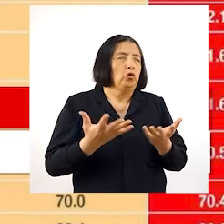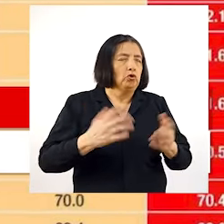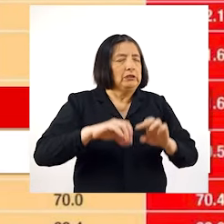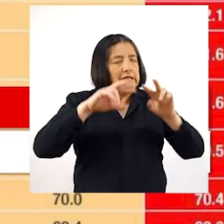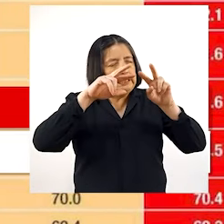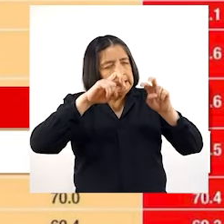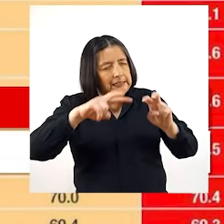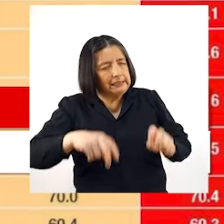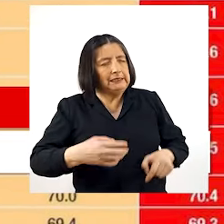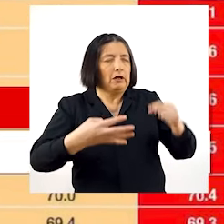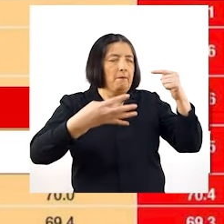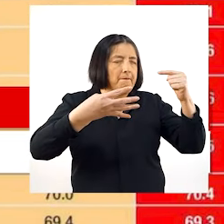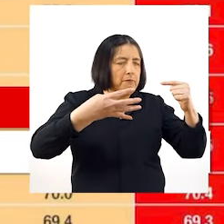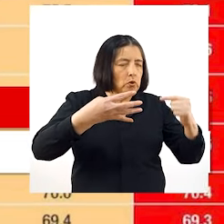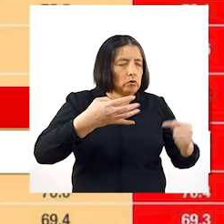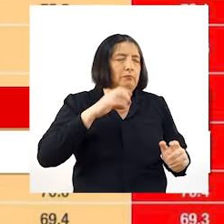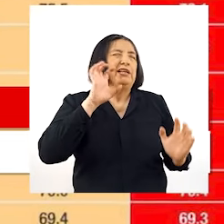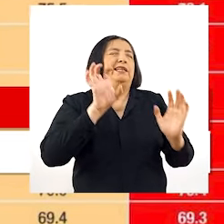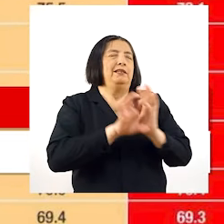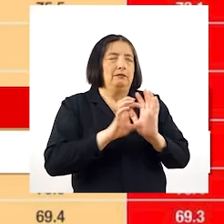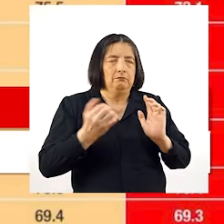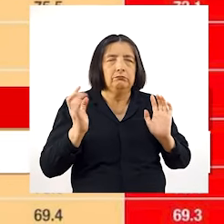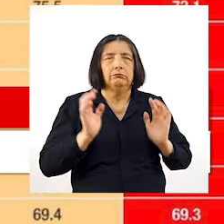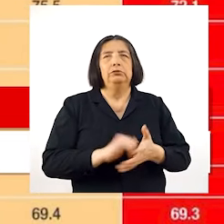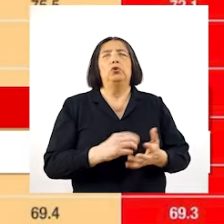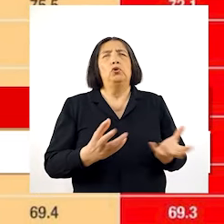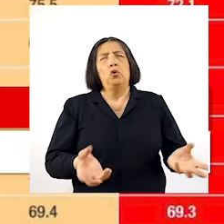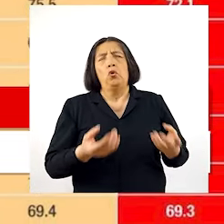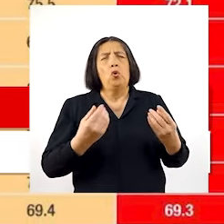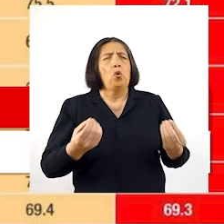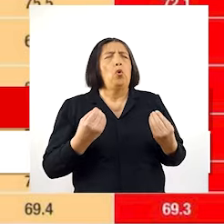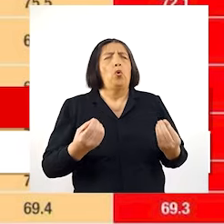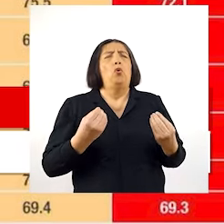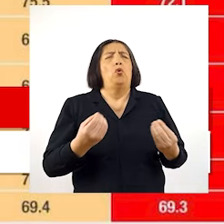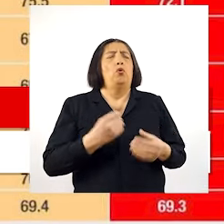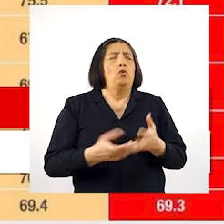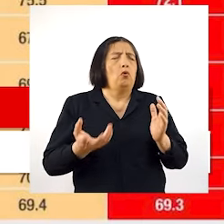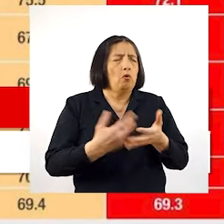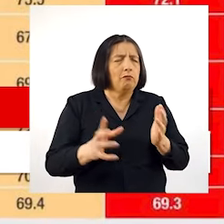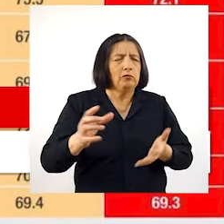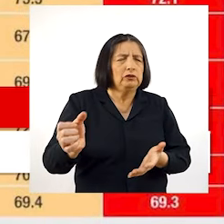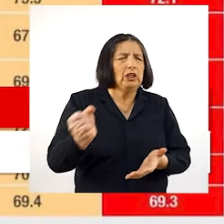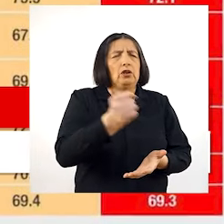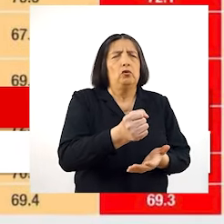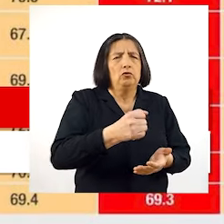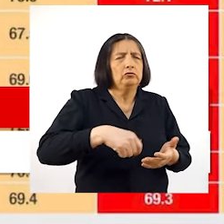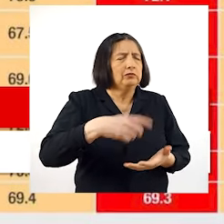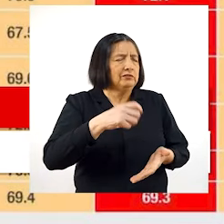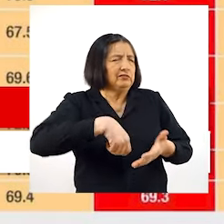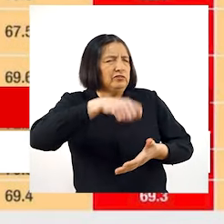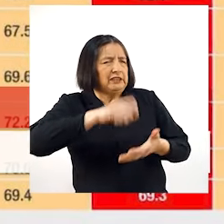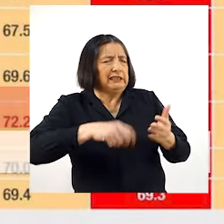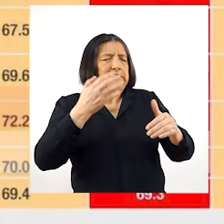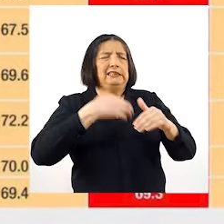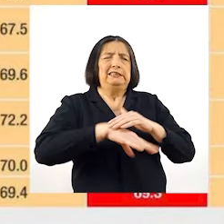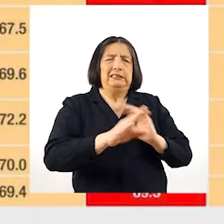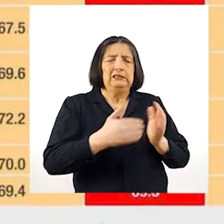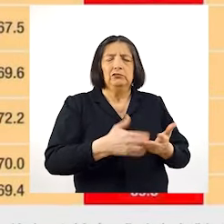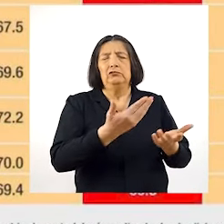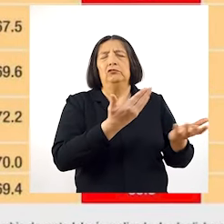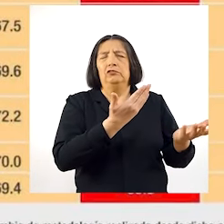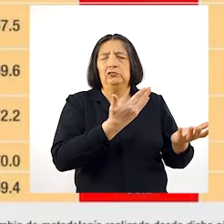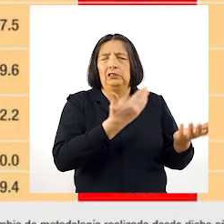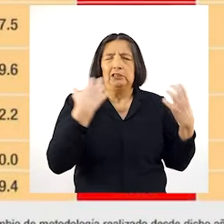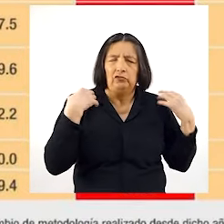donde se han analizado indicadores referentes, por ejemplo, a cómo se están manejando las contrataciones públicas al interior de las